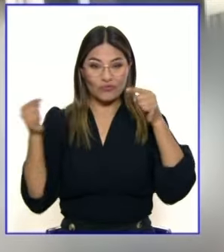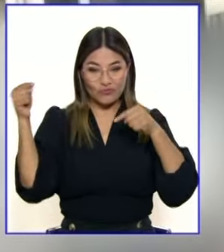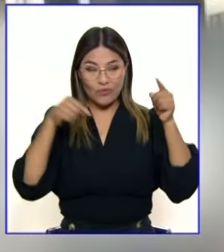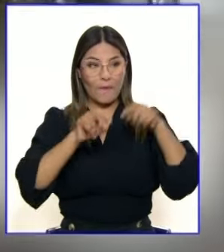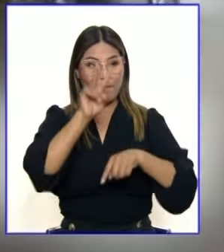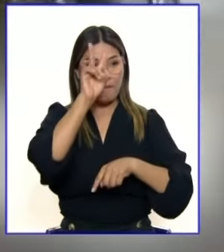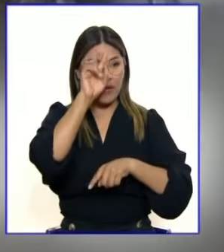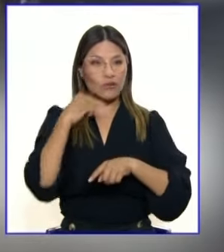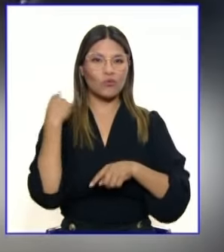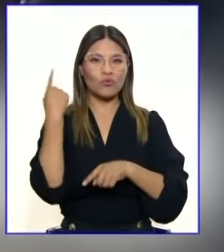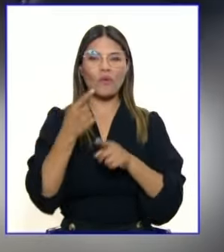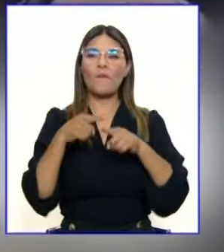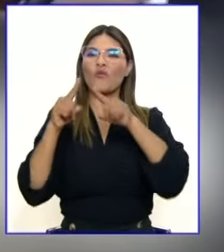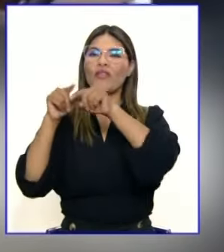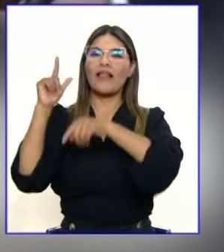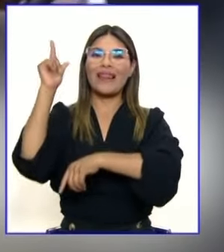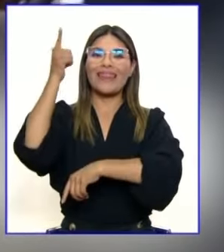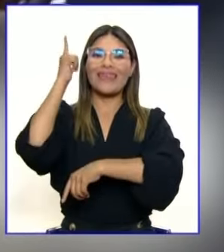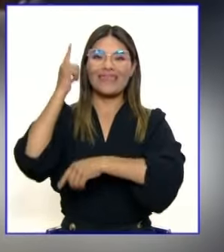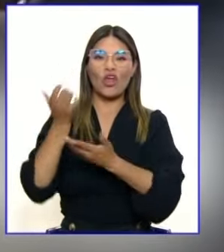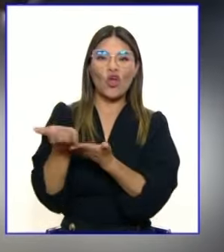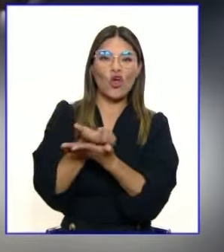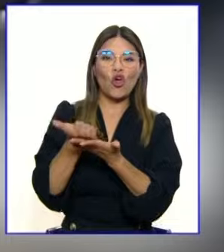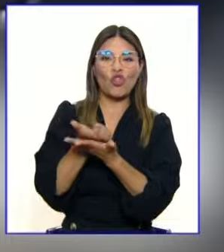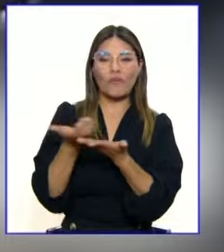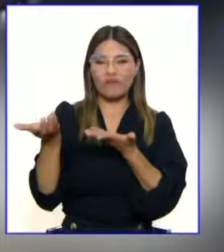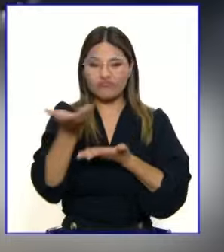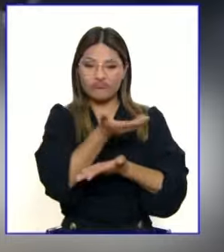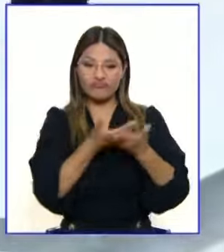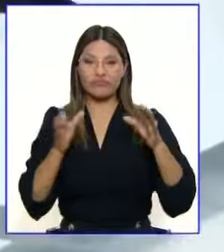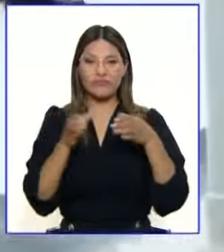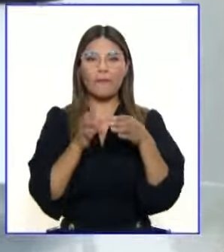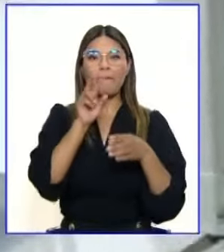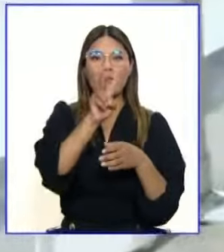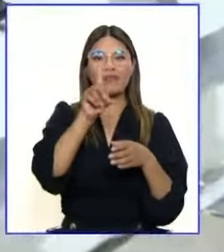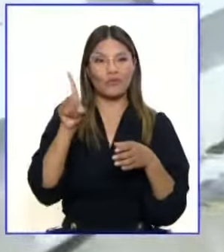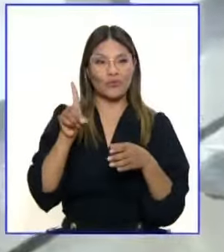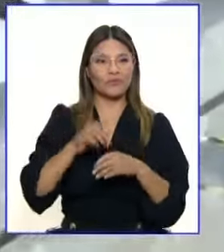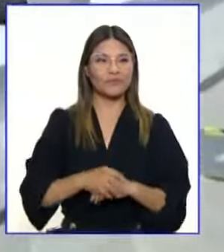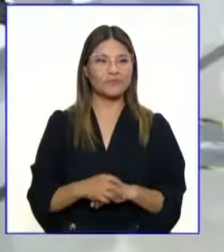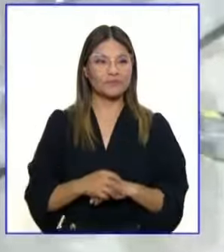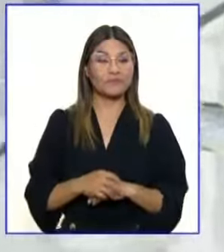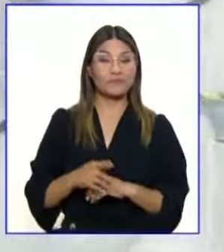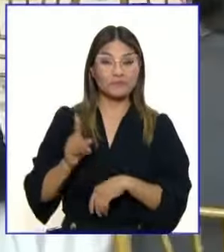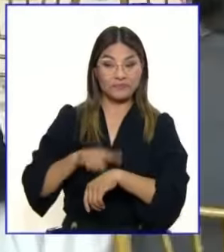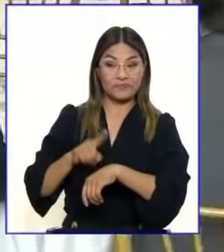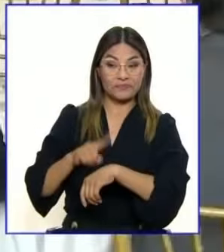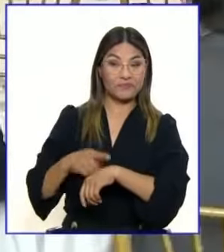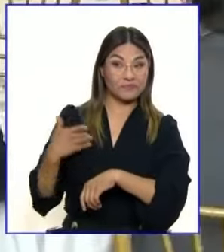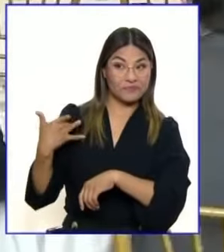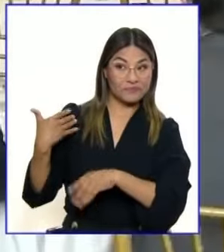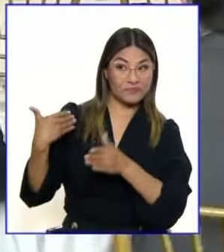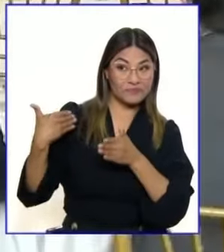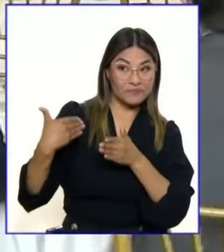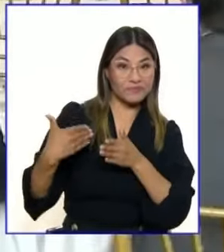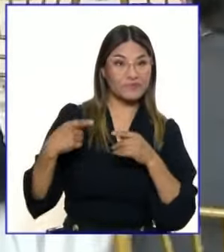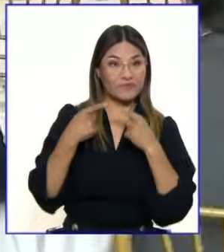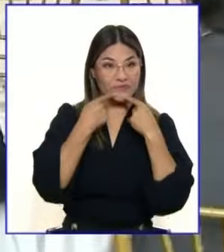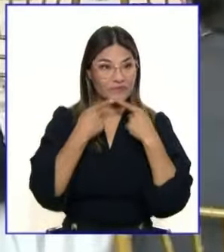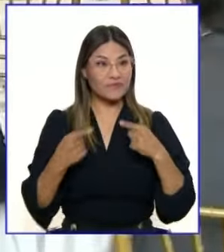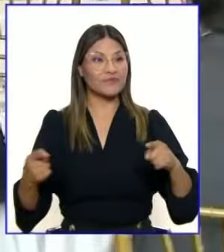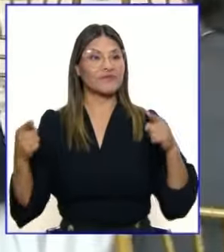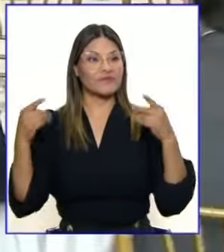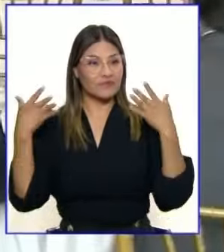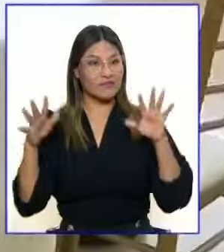de 21 economías para seguir promoviendo el libre comercio entre esas regiones. En las últimas horas, la repercusión noticiosa